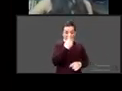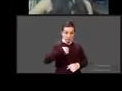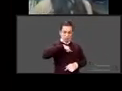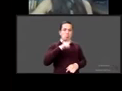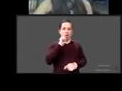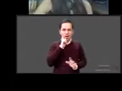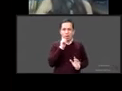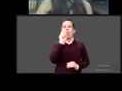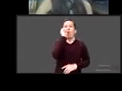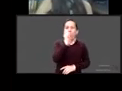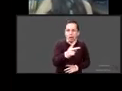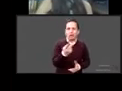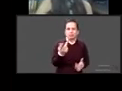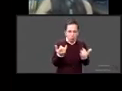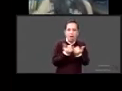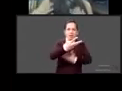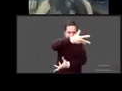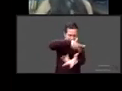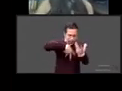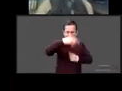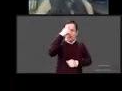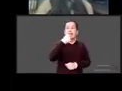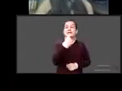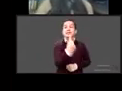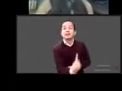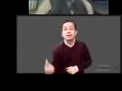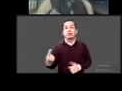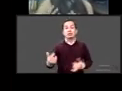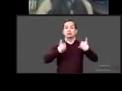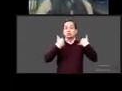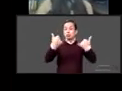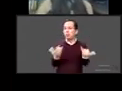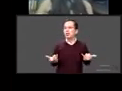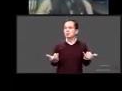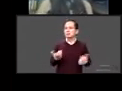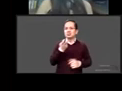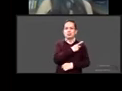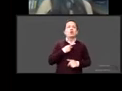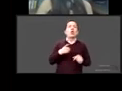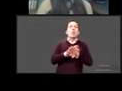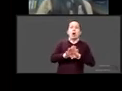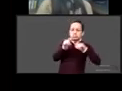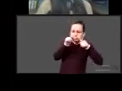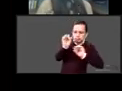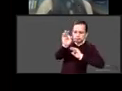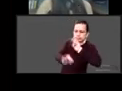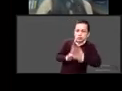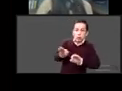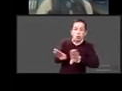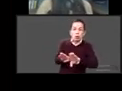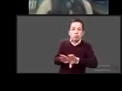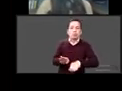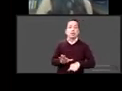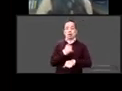cómo tratamos a niñas, niños y adolescentes? También es fundamental que hablemos de este tema porque, como ya lo decían, esta es una de las formas más extendidas